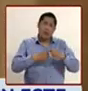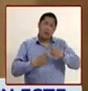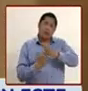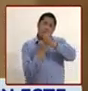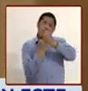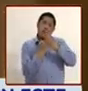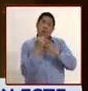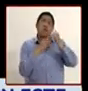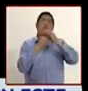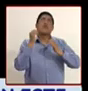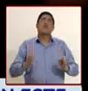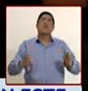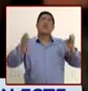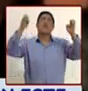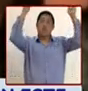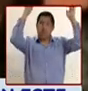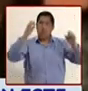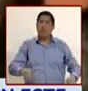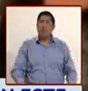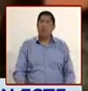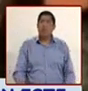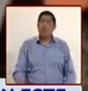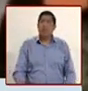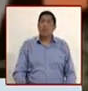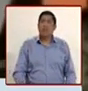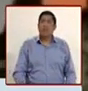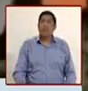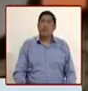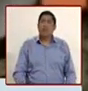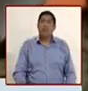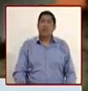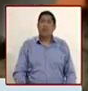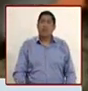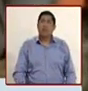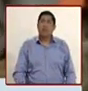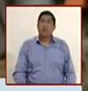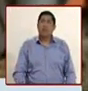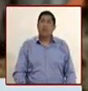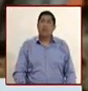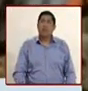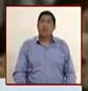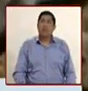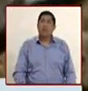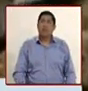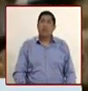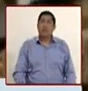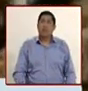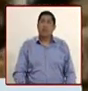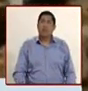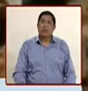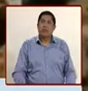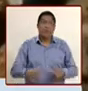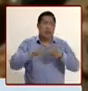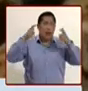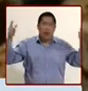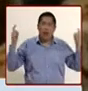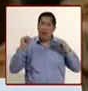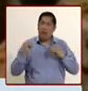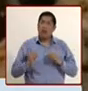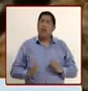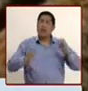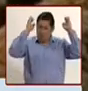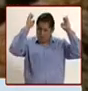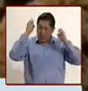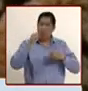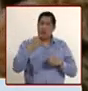cimientos del futuro lujoso edificio paseño. rumorean que debajo de cada gran edificio en la ciudad de La Paz